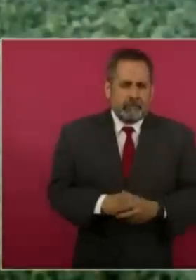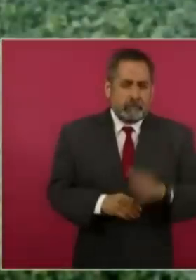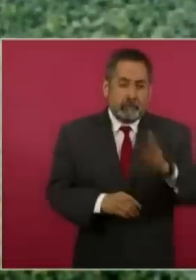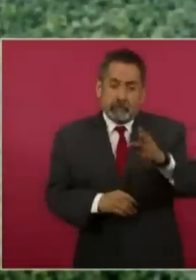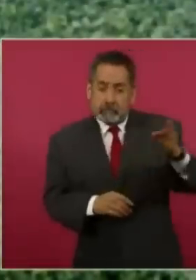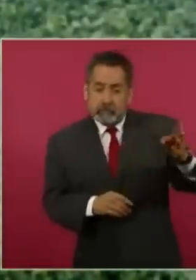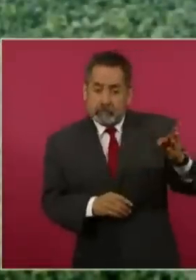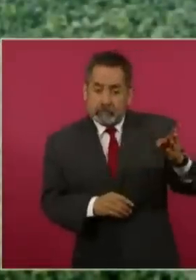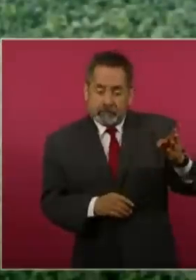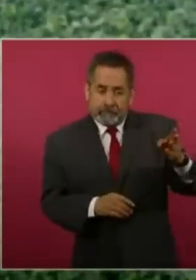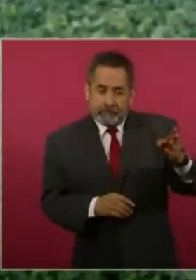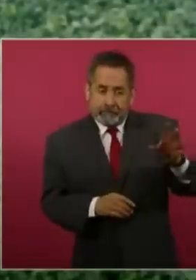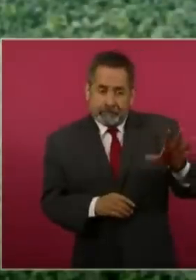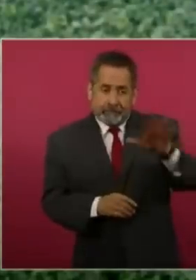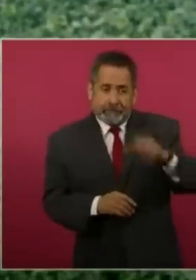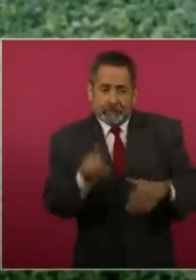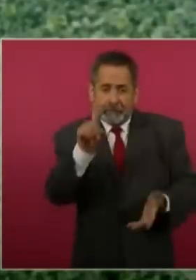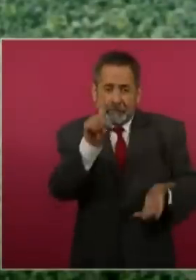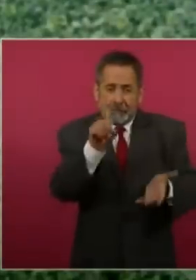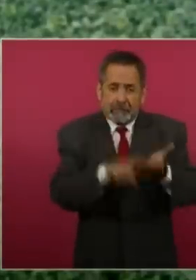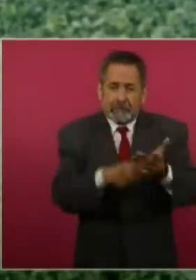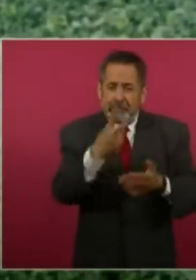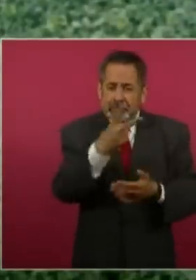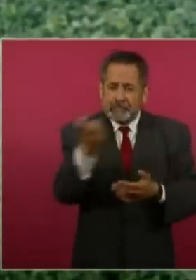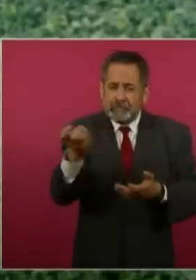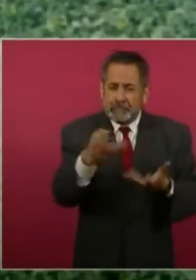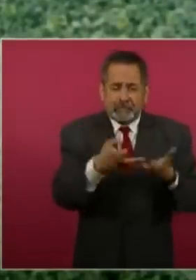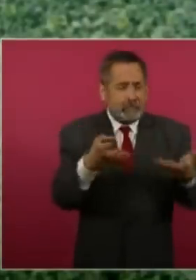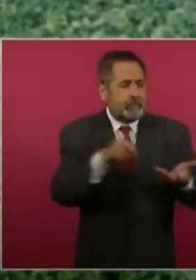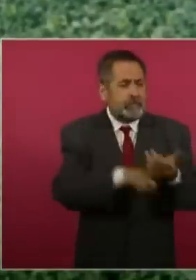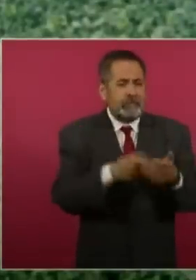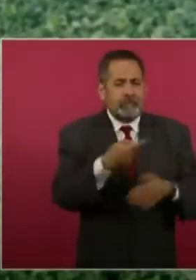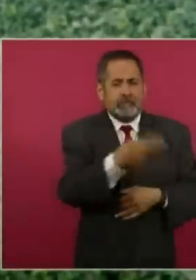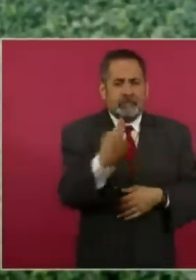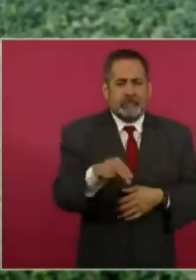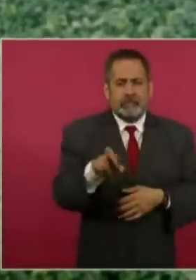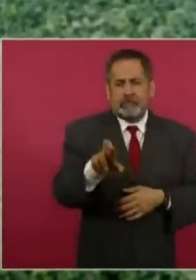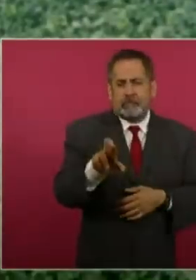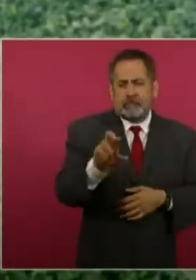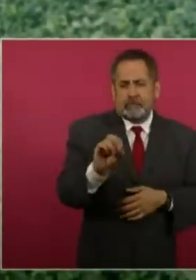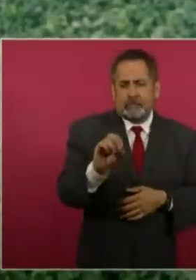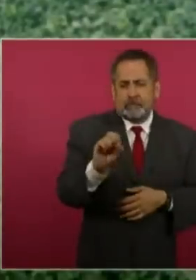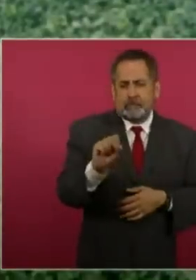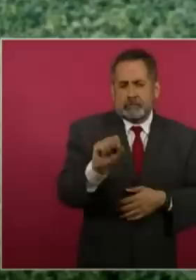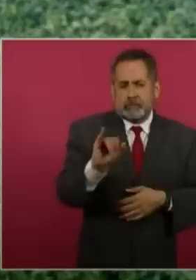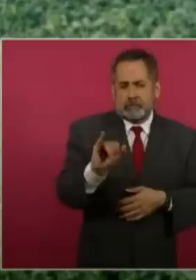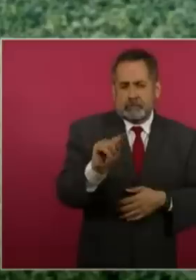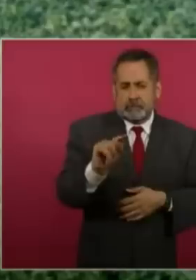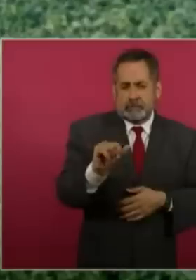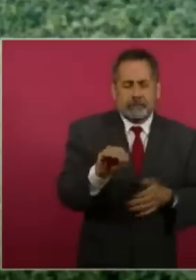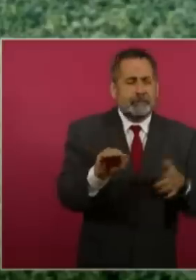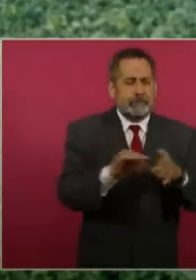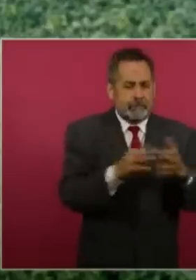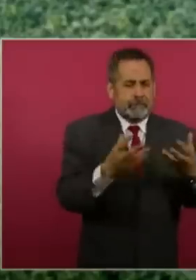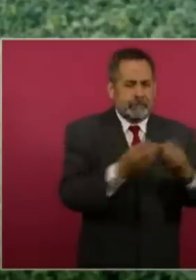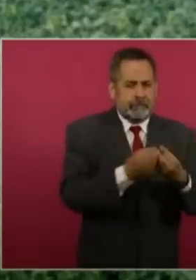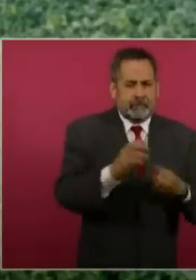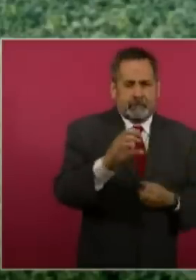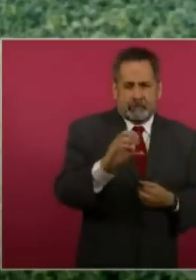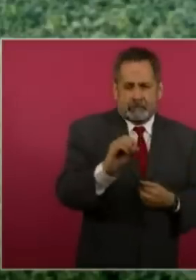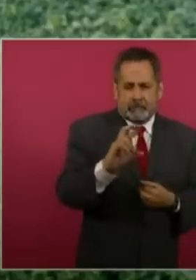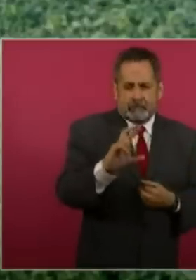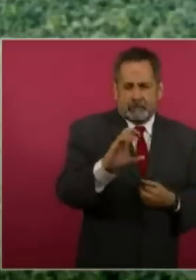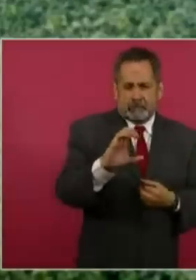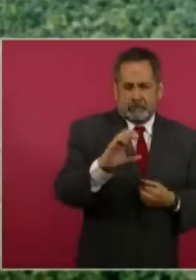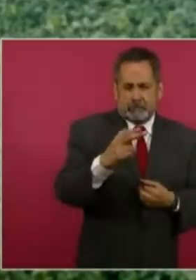doscientos mil doscientos de un predio que se llama la rosita más sumando a los otros predios que se el conchalito que eso si